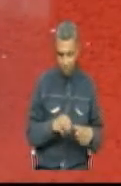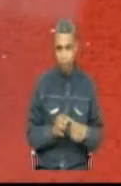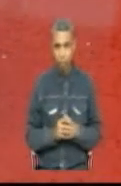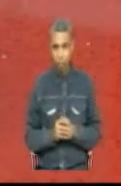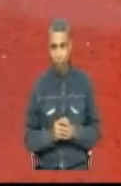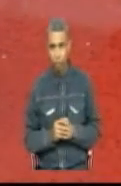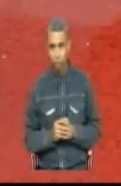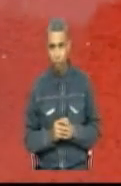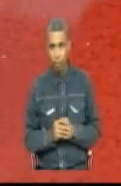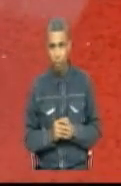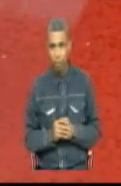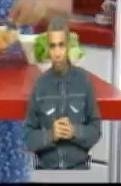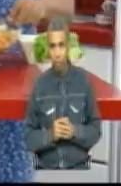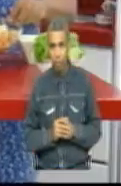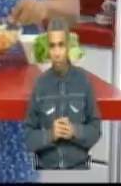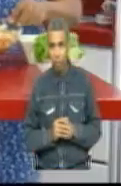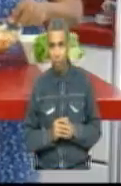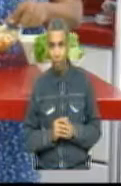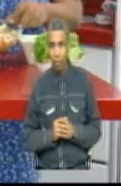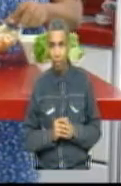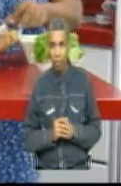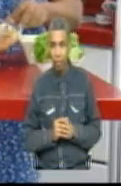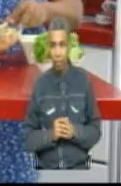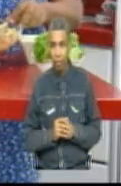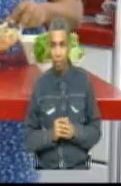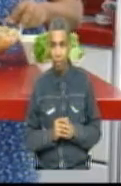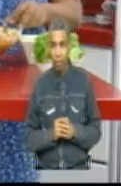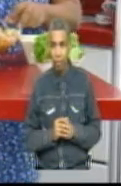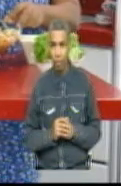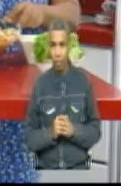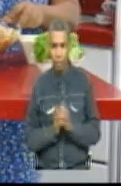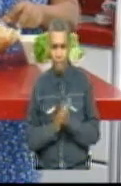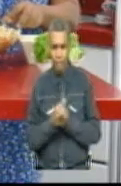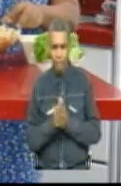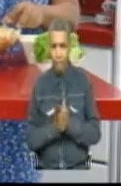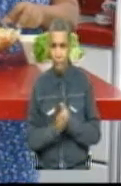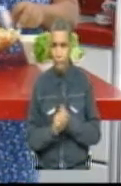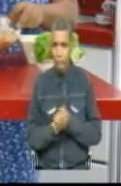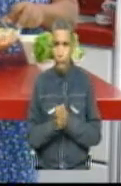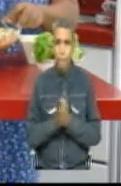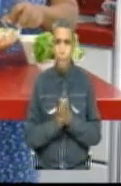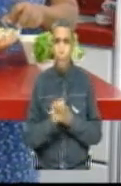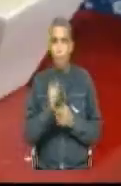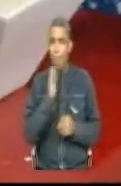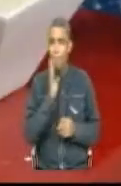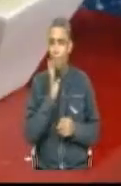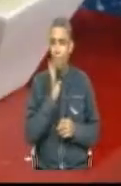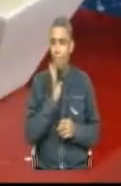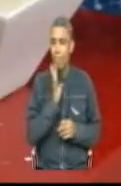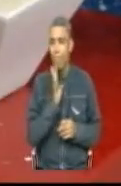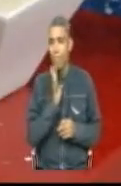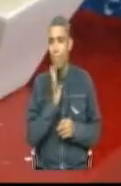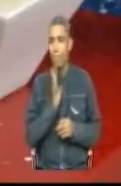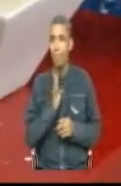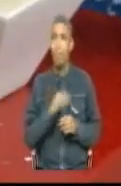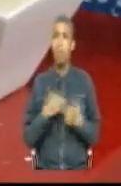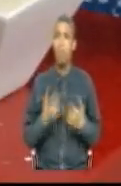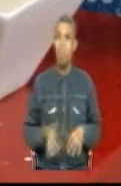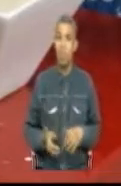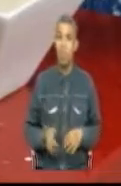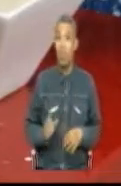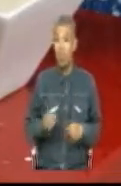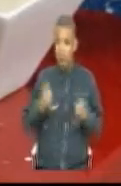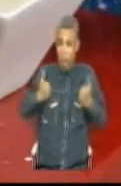quien regresará en plantar para que vayamos viendo entonces porque ese derecho yo estoy aquí conservando la línea